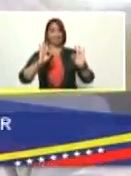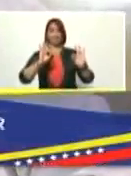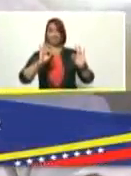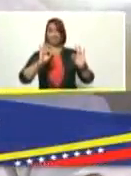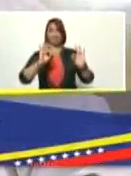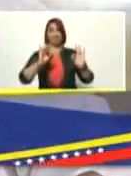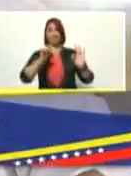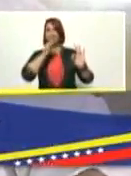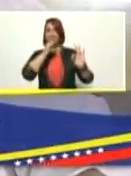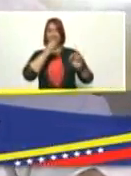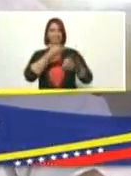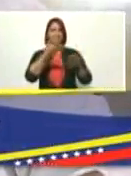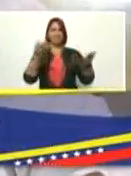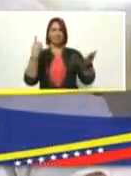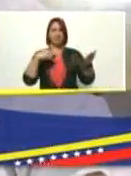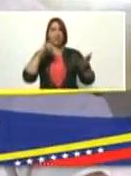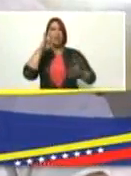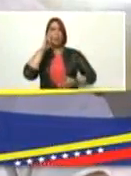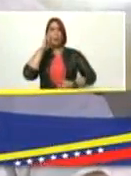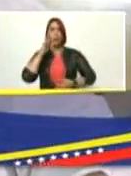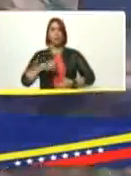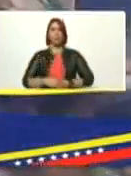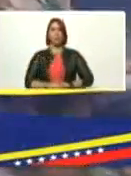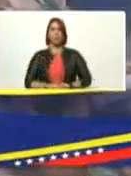¿Quién de ustedes tiene Instagram?